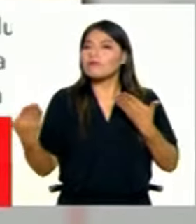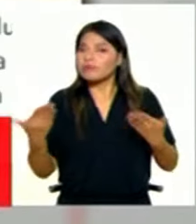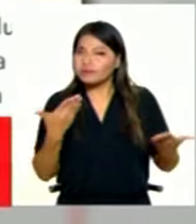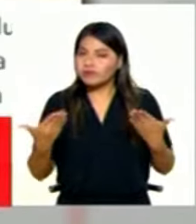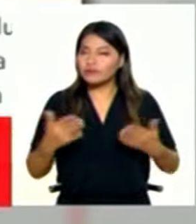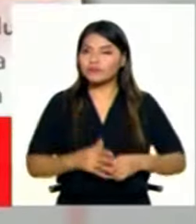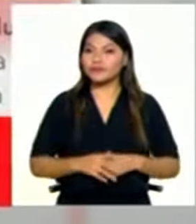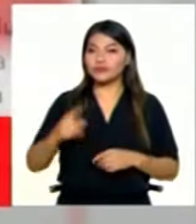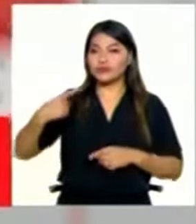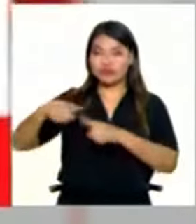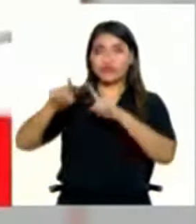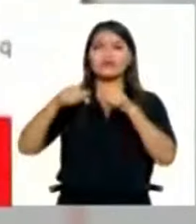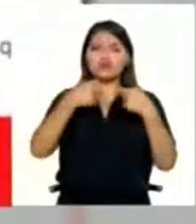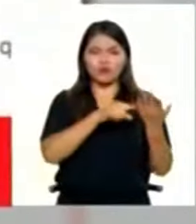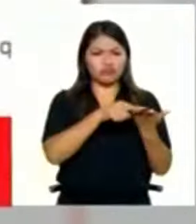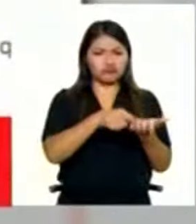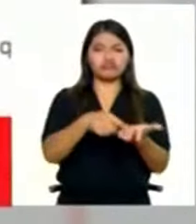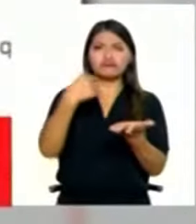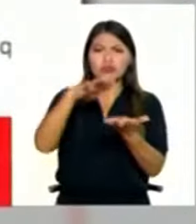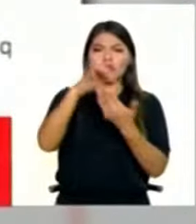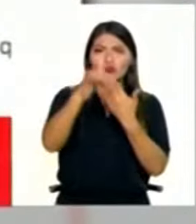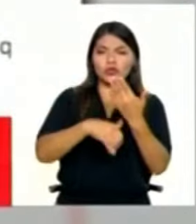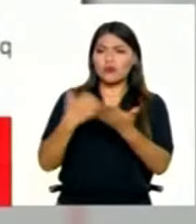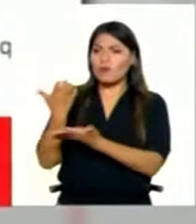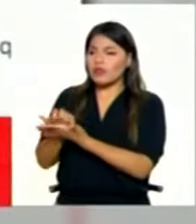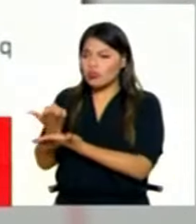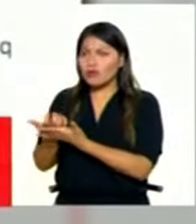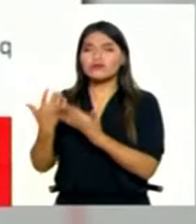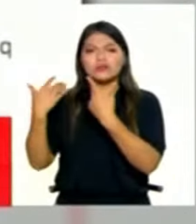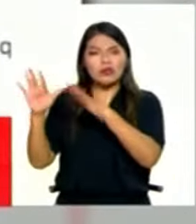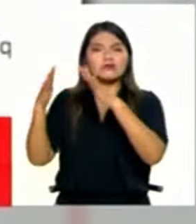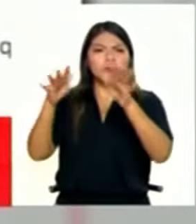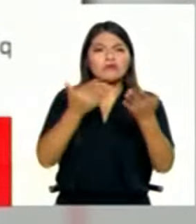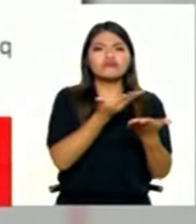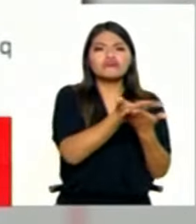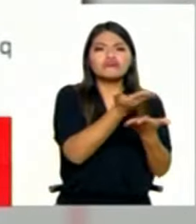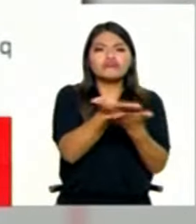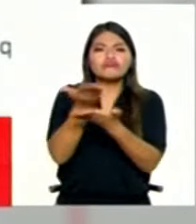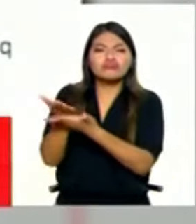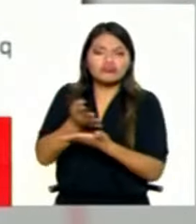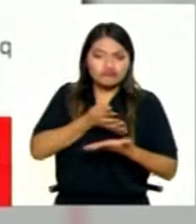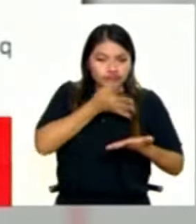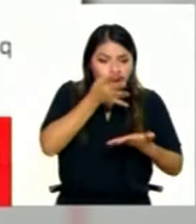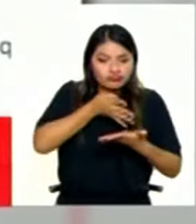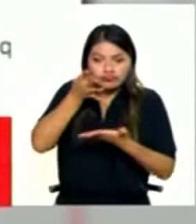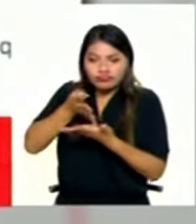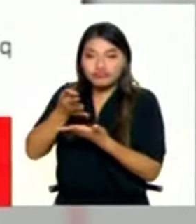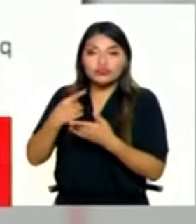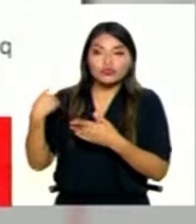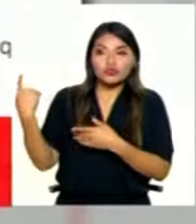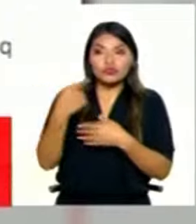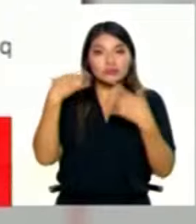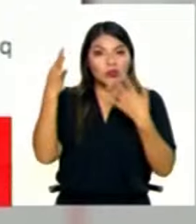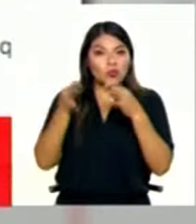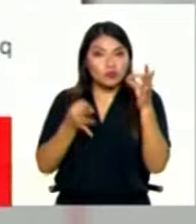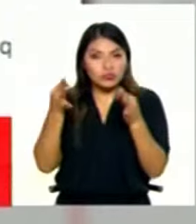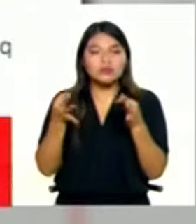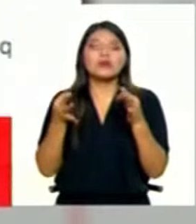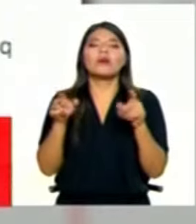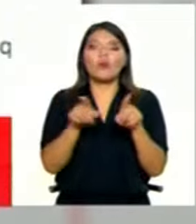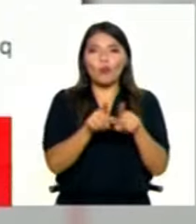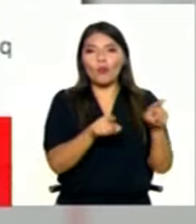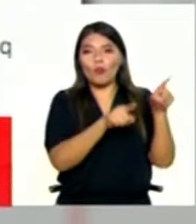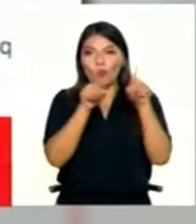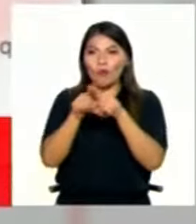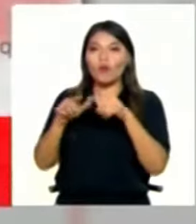por diversas entidades técnicas, entre ellas el Ministerio de Economía, pues esta reforma afectaría no solo al sistema de justicia, sino también a